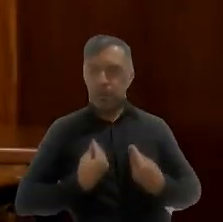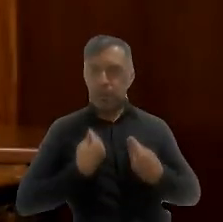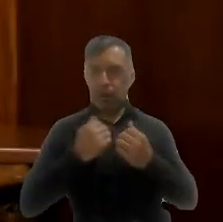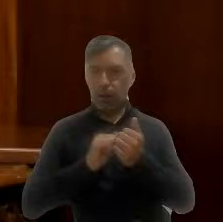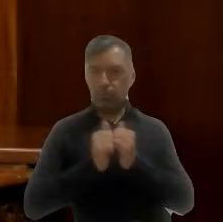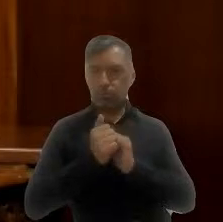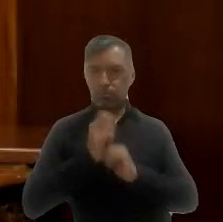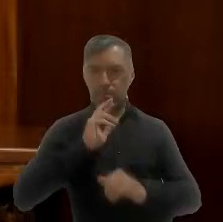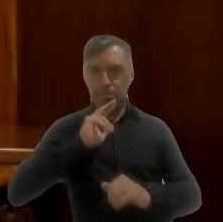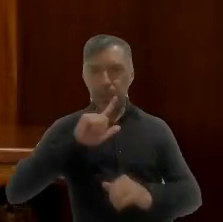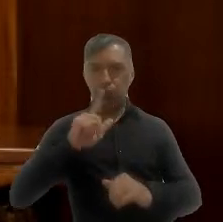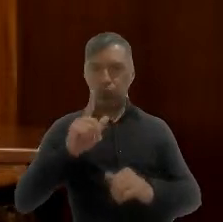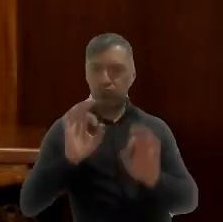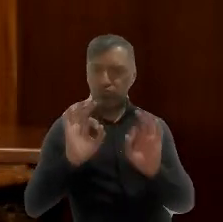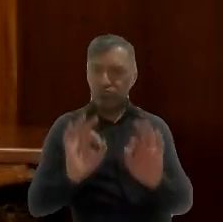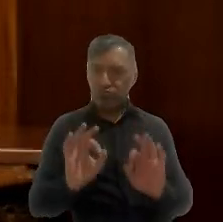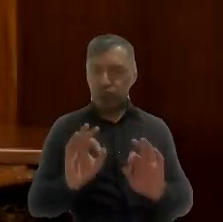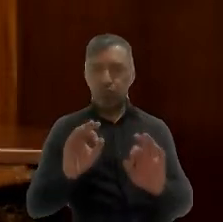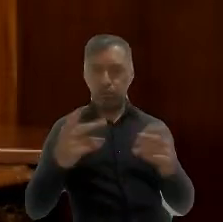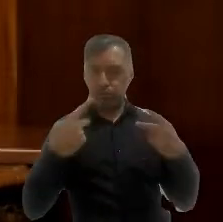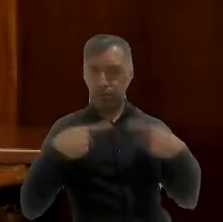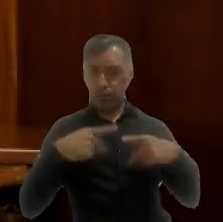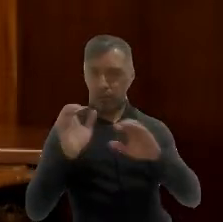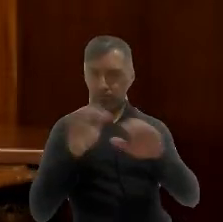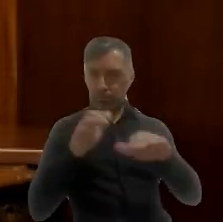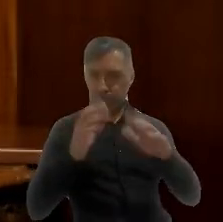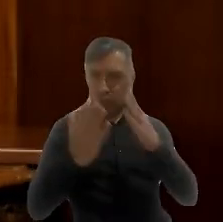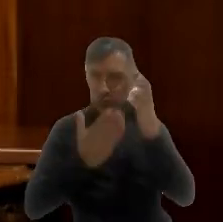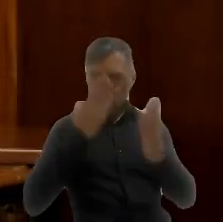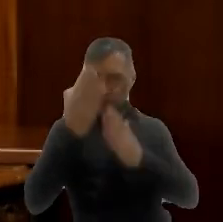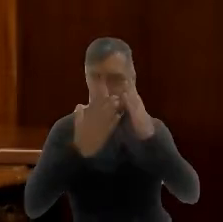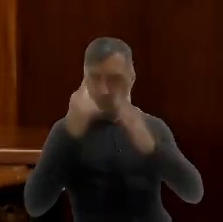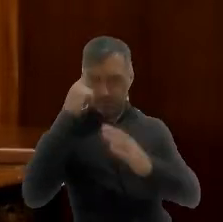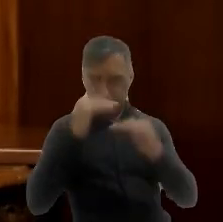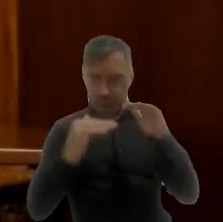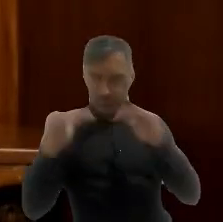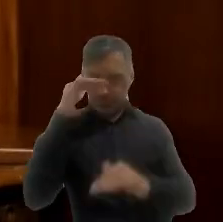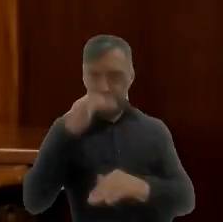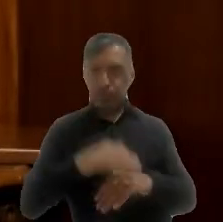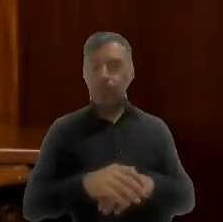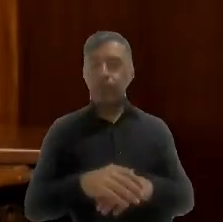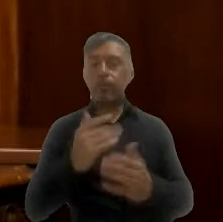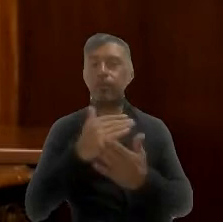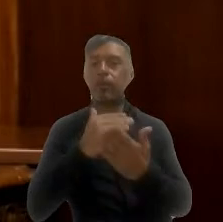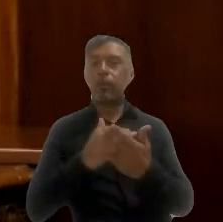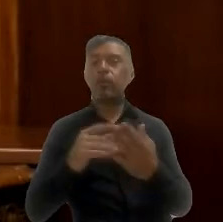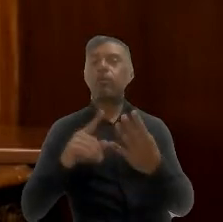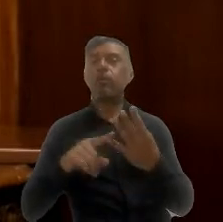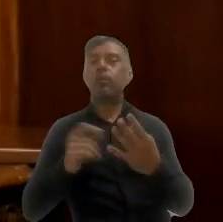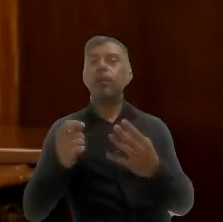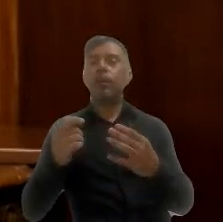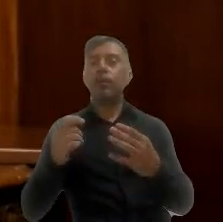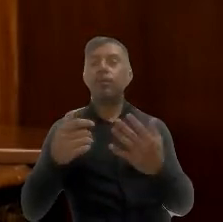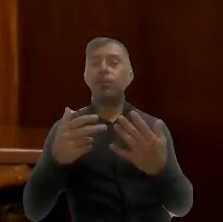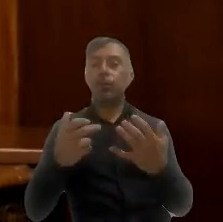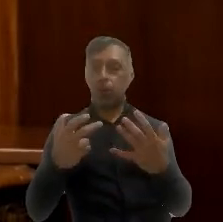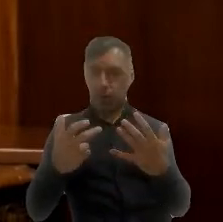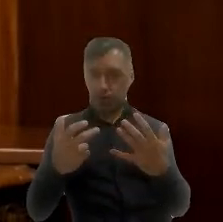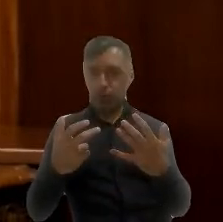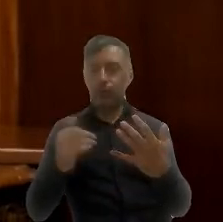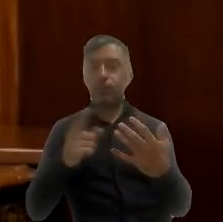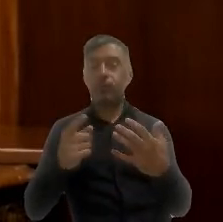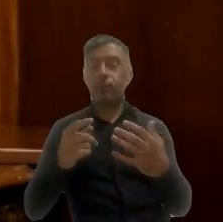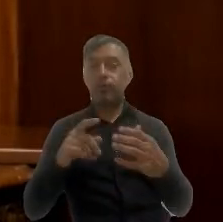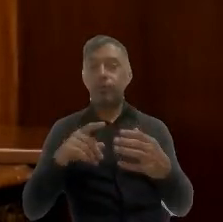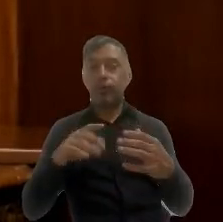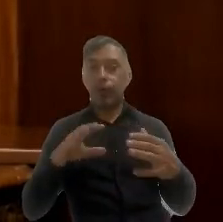estudiantil. Octavo, el organismo público descentralizado de carácter estatal, denominado Universidad